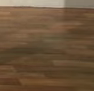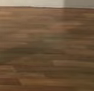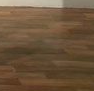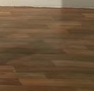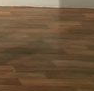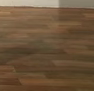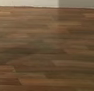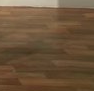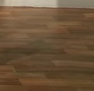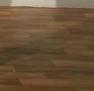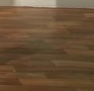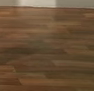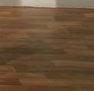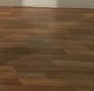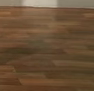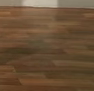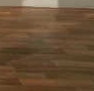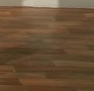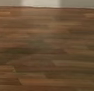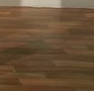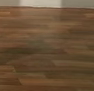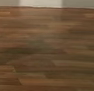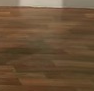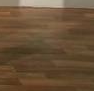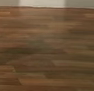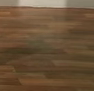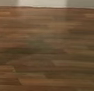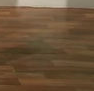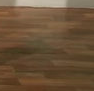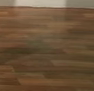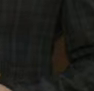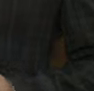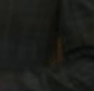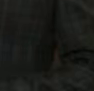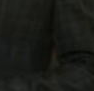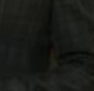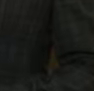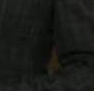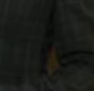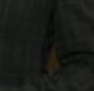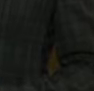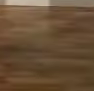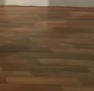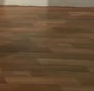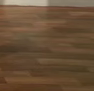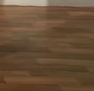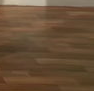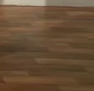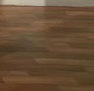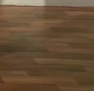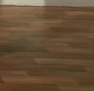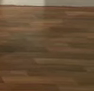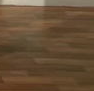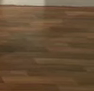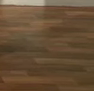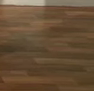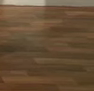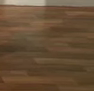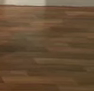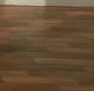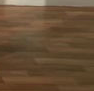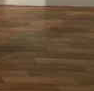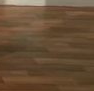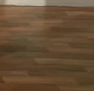días, David. El tema más importante, saber respirar. Con la respiración podemos encontrar como diferentes estados de ánimo, subir la energía,